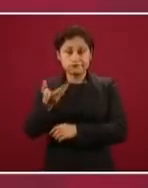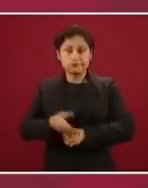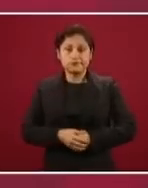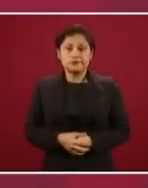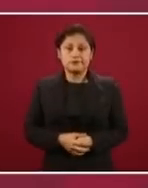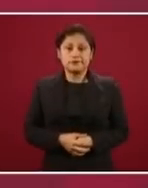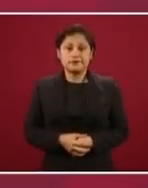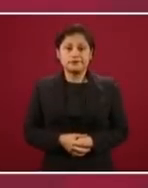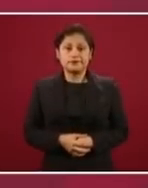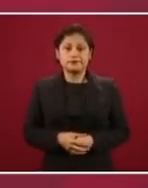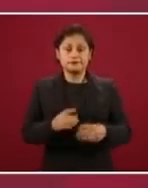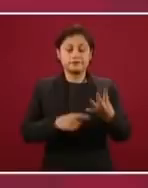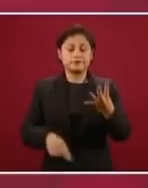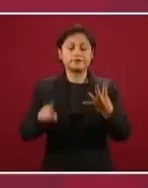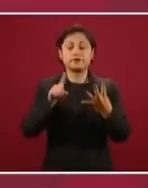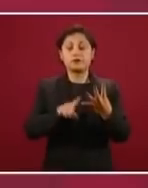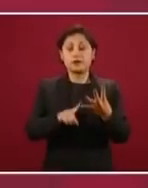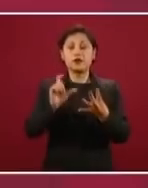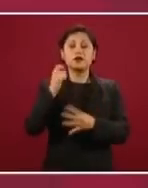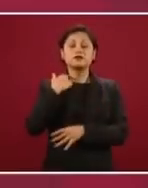ya se detallaron